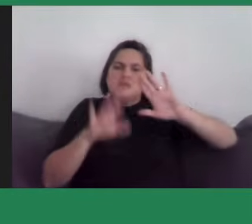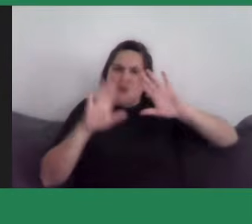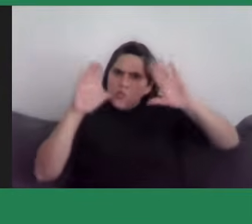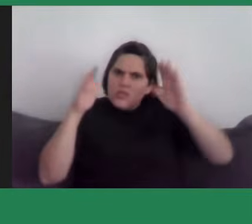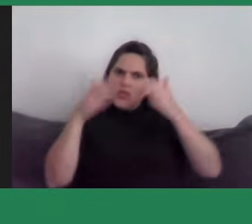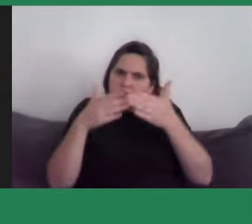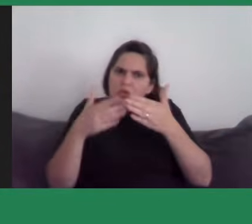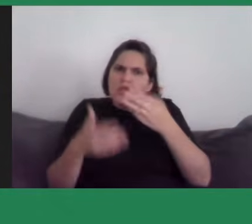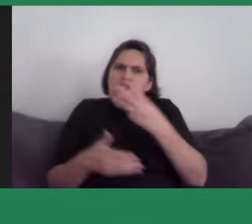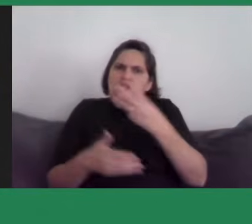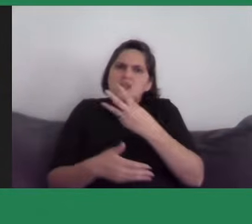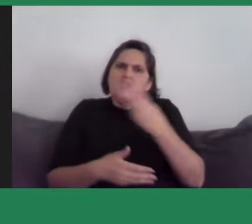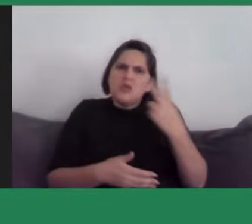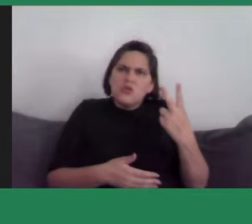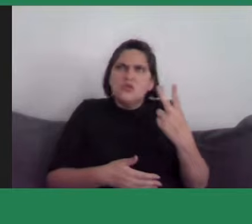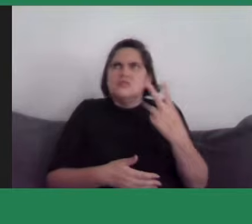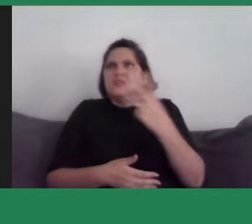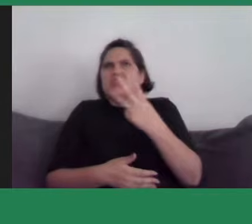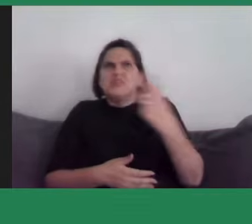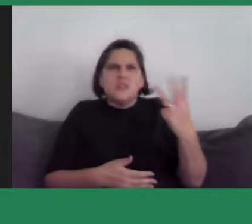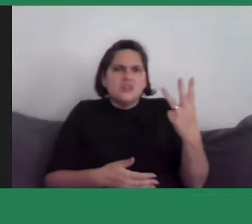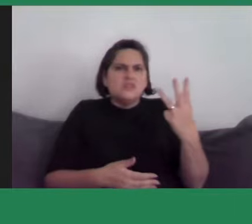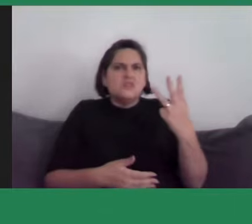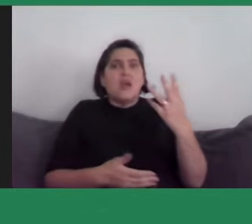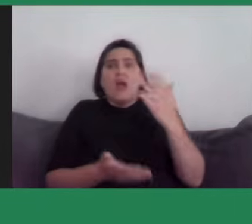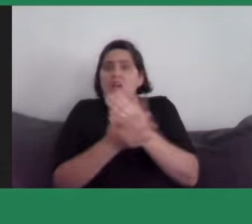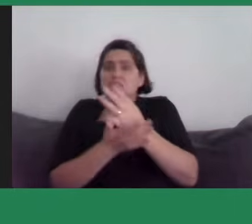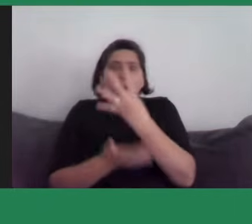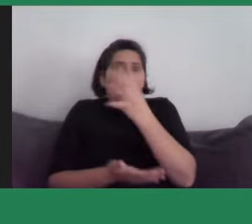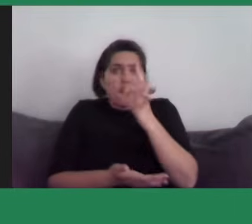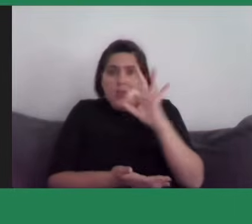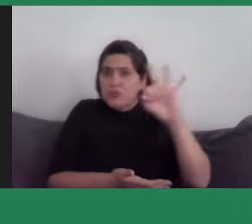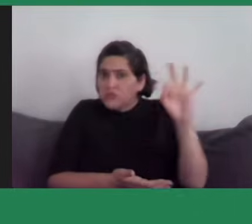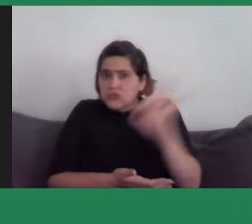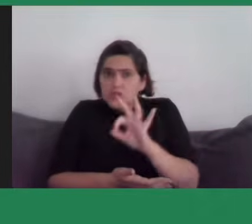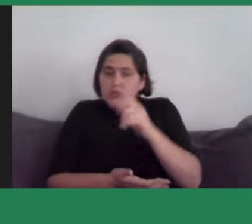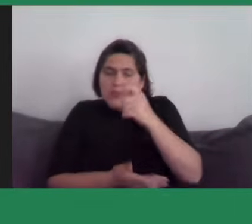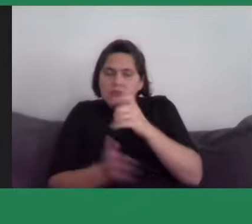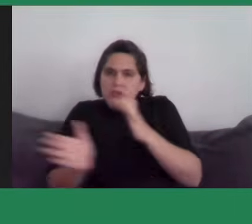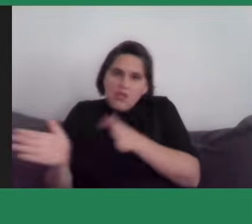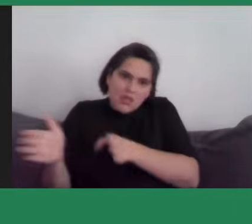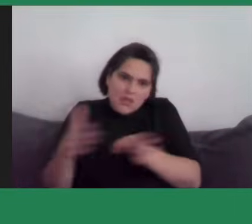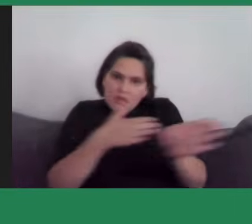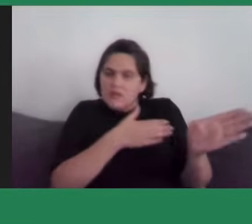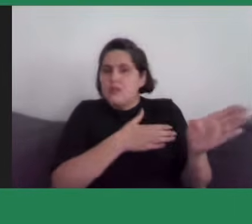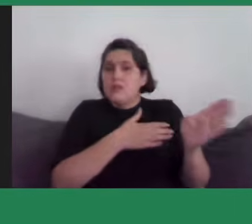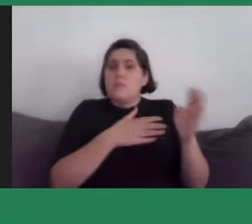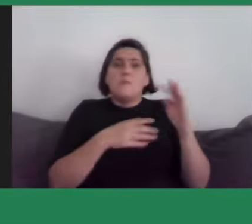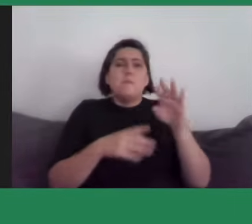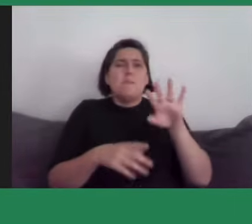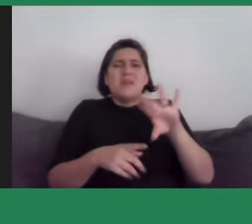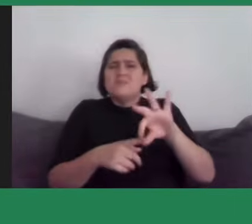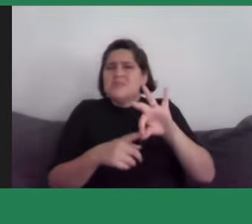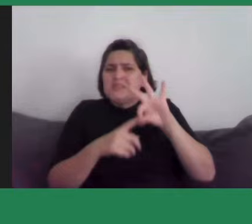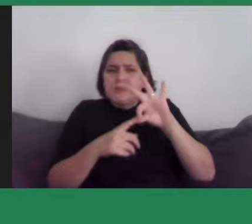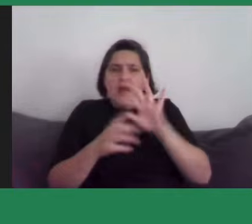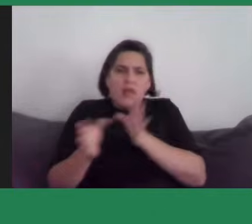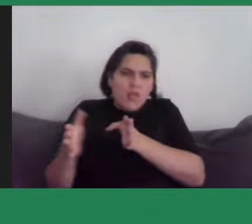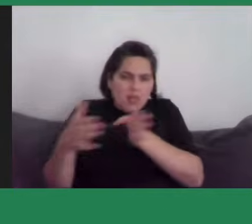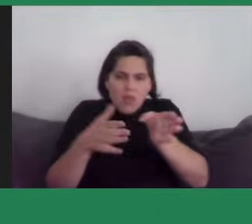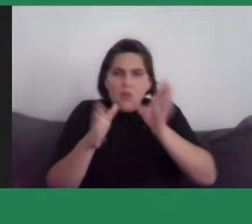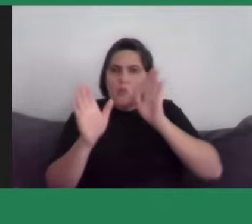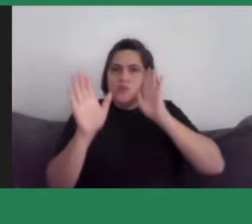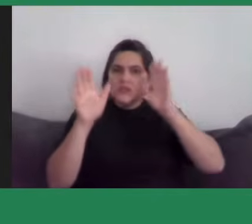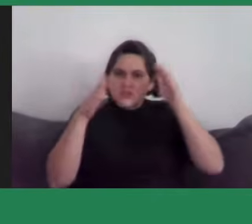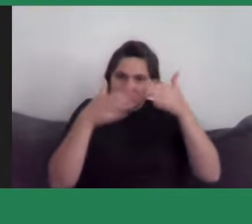33, 40% en muchos centros de nivel secundario, la principal derivación entonces es espectro del